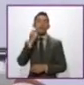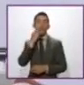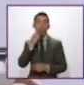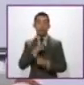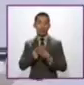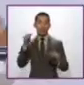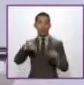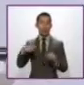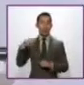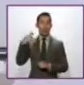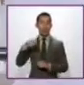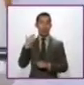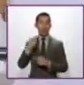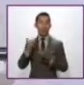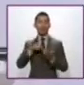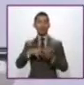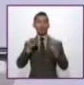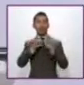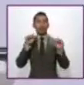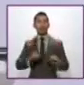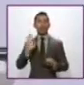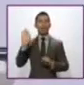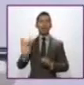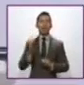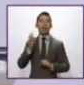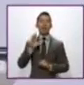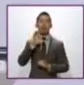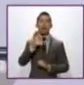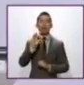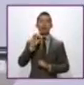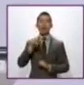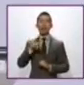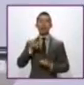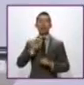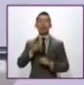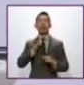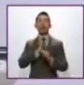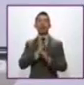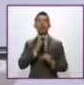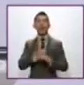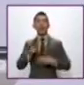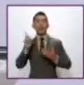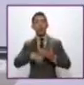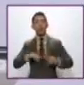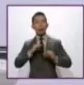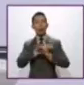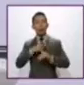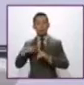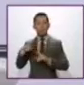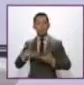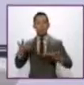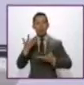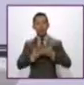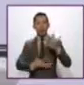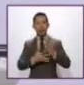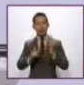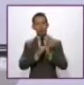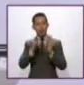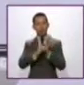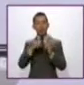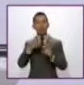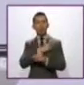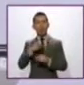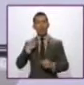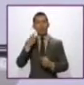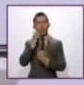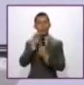se acostumbraba en un sistema federal que se llama Compranet subir y transparentar las obras y hoy tampoco se